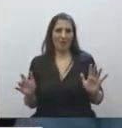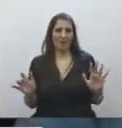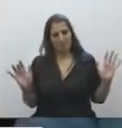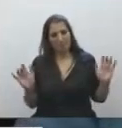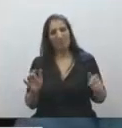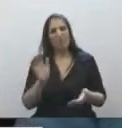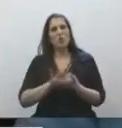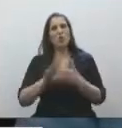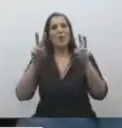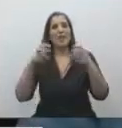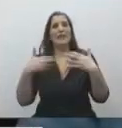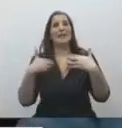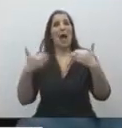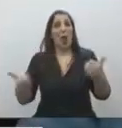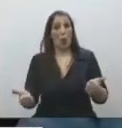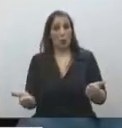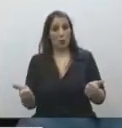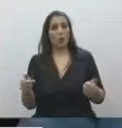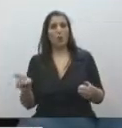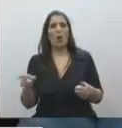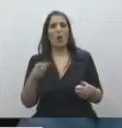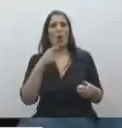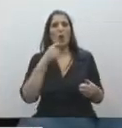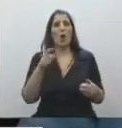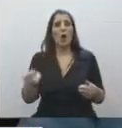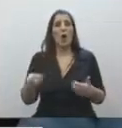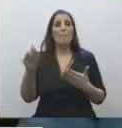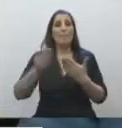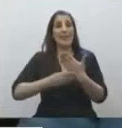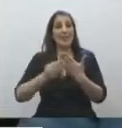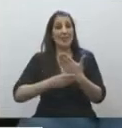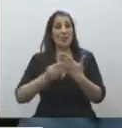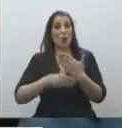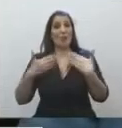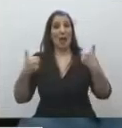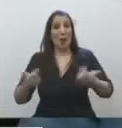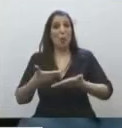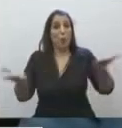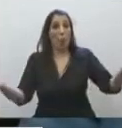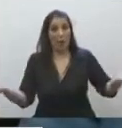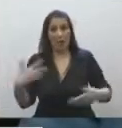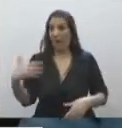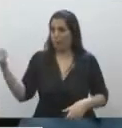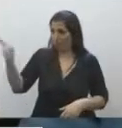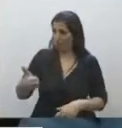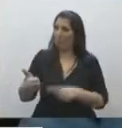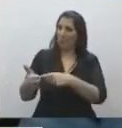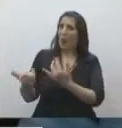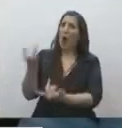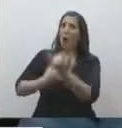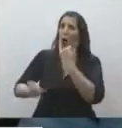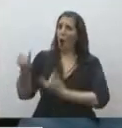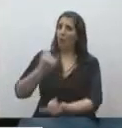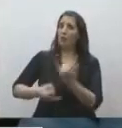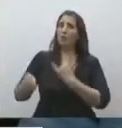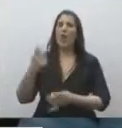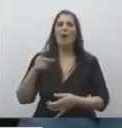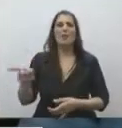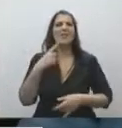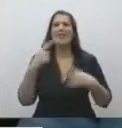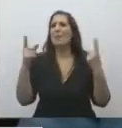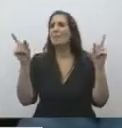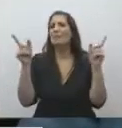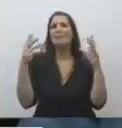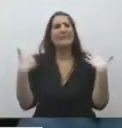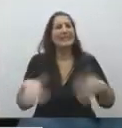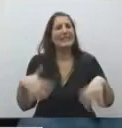está? Buenas tardes. Bien, bien. Por suerte, bien. Senadora, le pregunto, ¿qué cree que qué va a pasar este año con el tema del